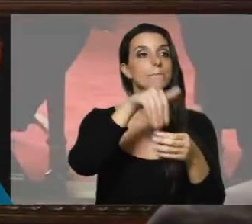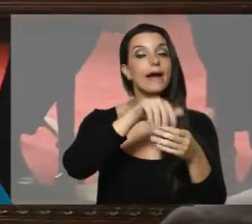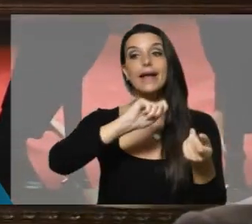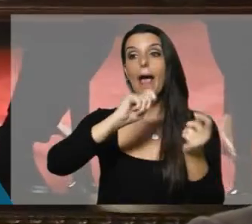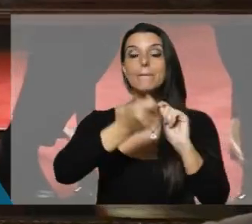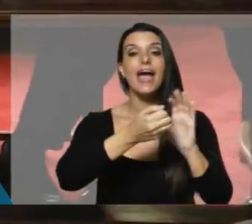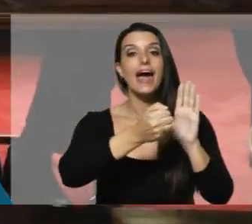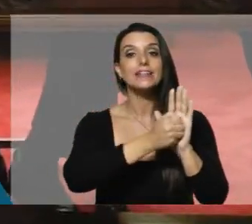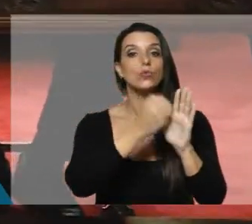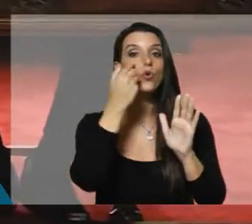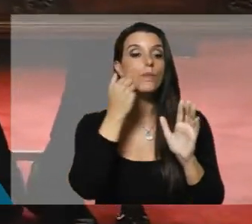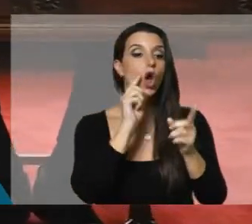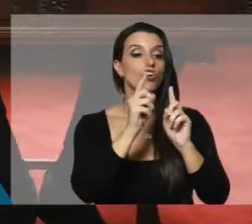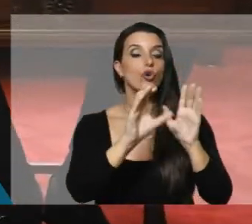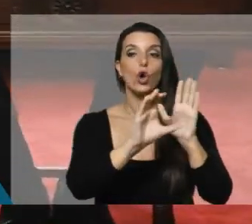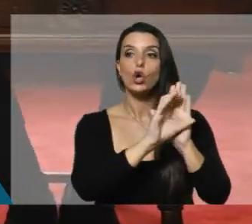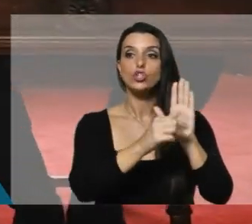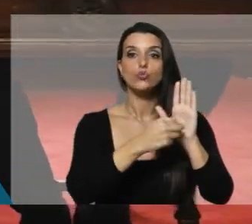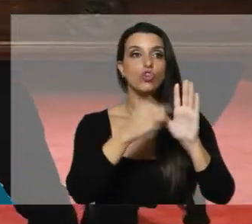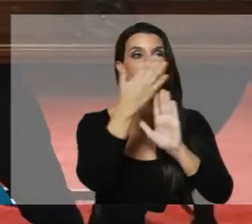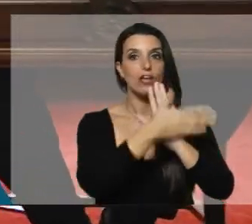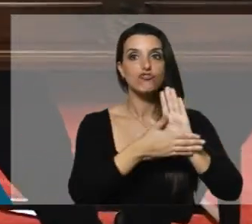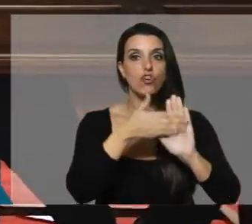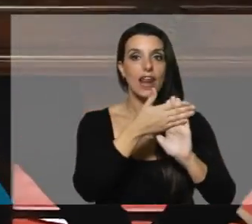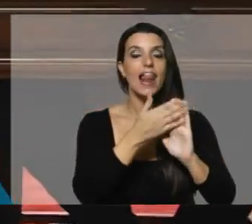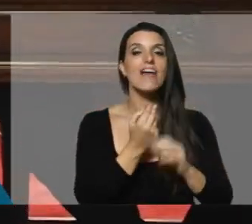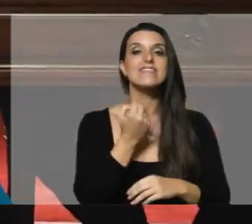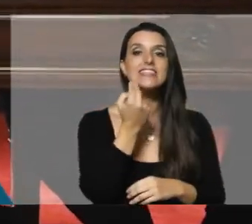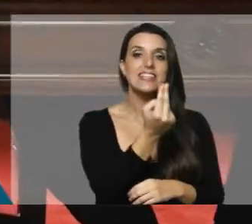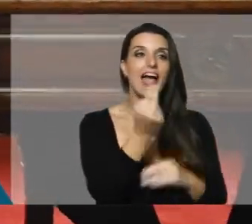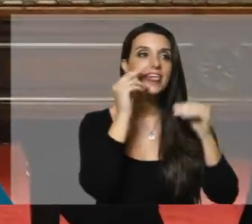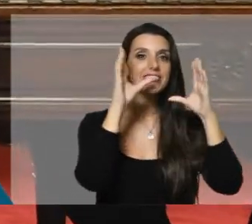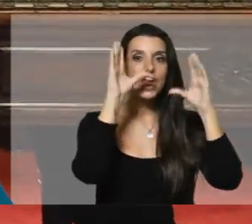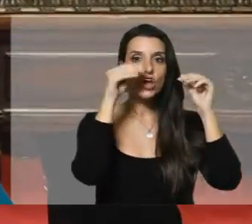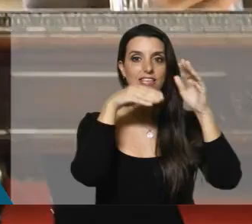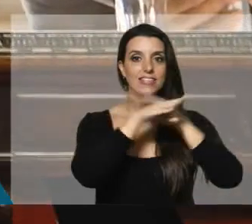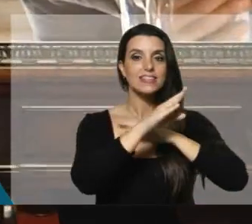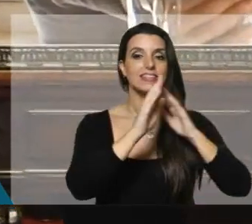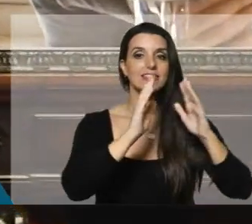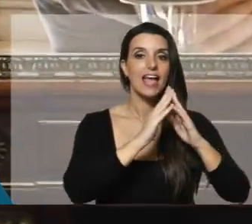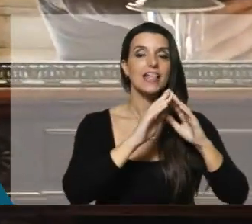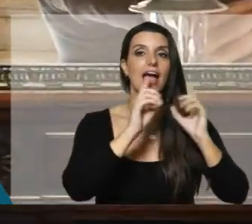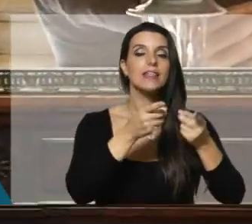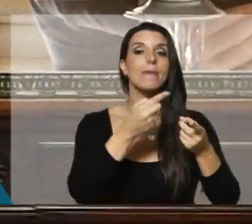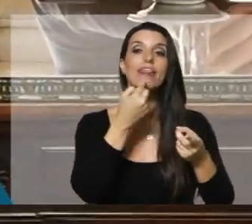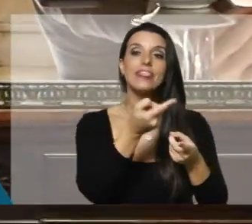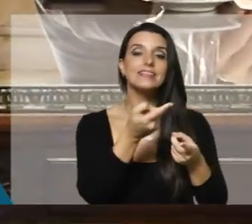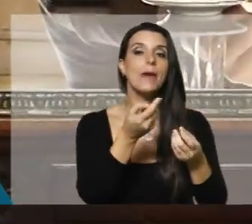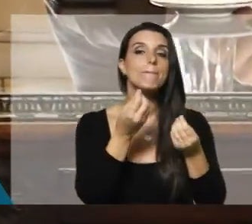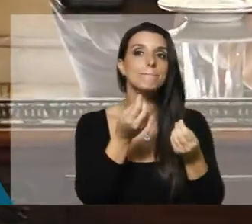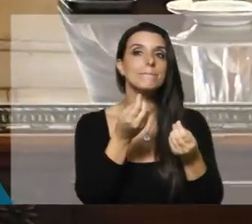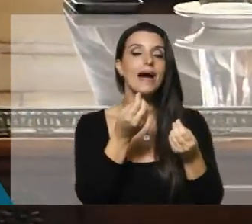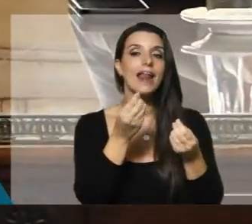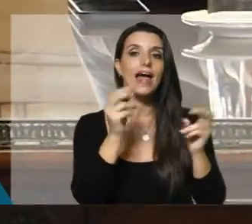modifica el artículo 11 de la Constitución Nacional, habilitando los allanamientos nocturnos. El mencionado instrumento